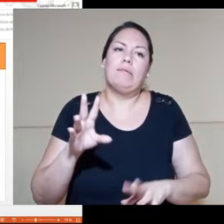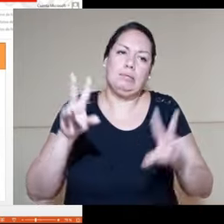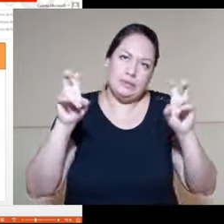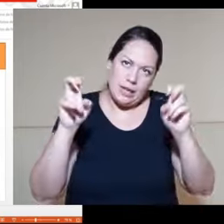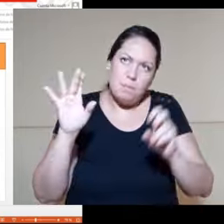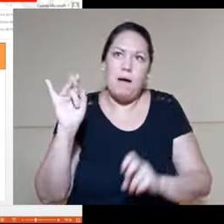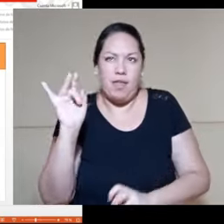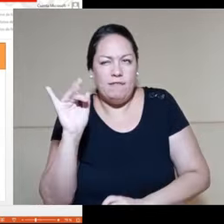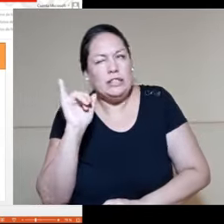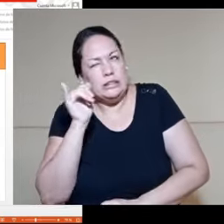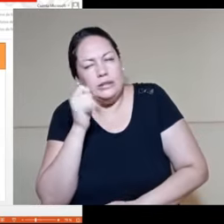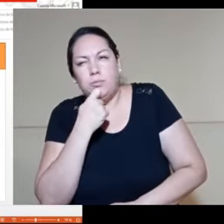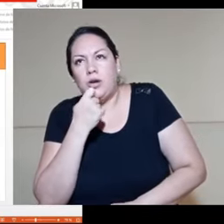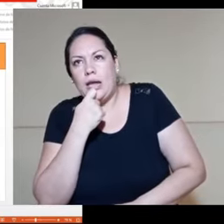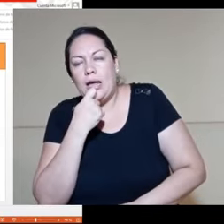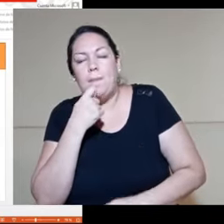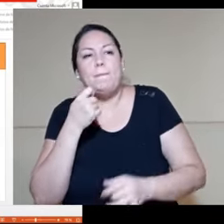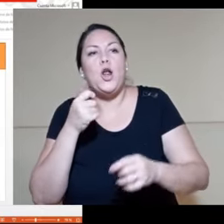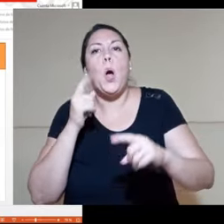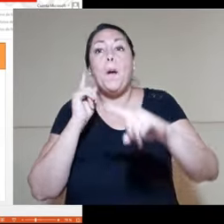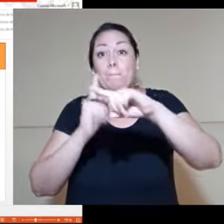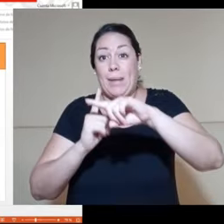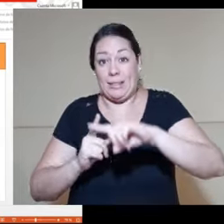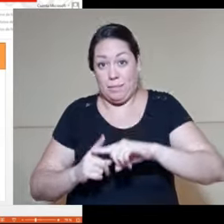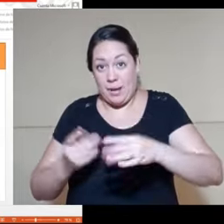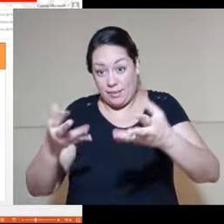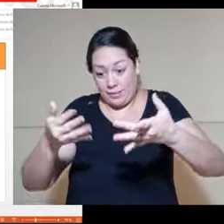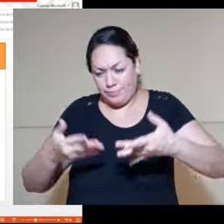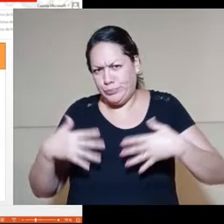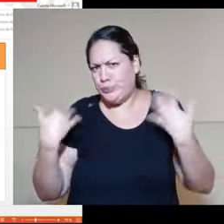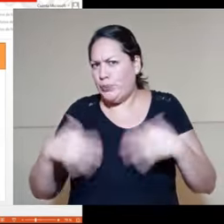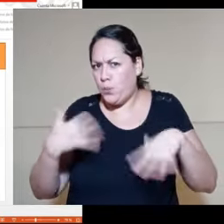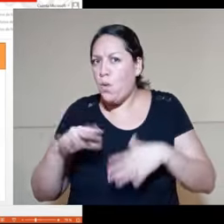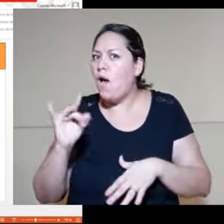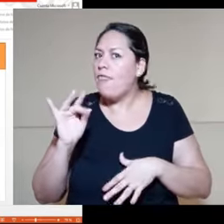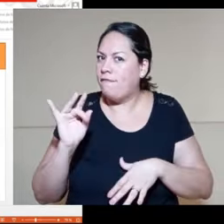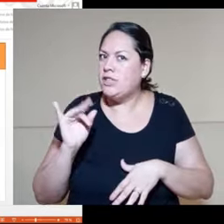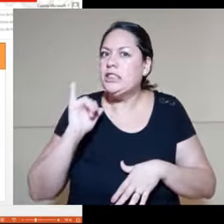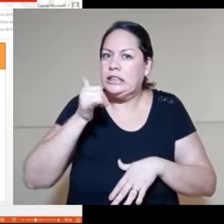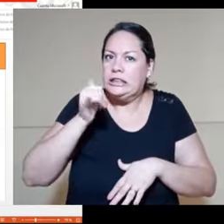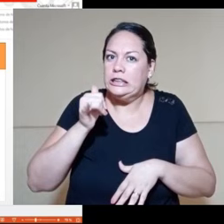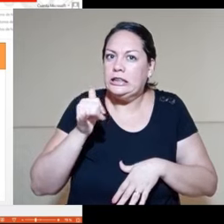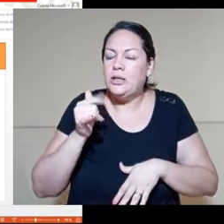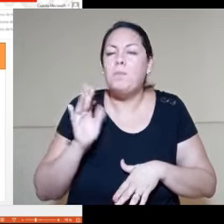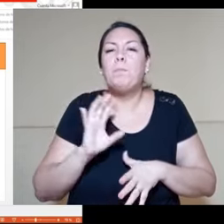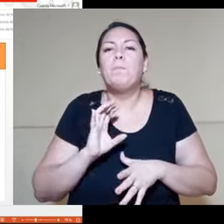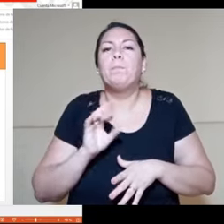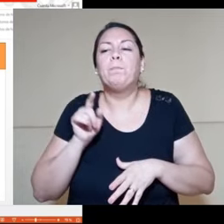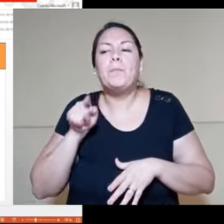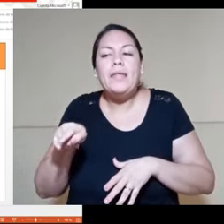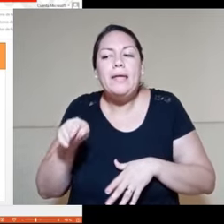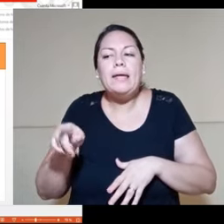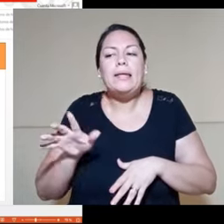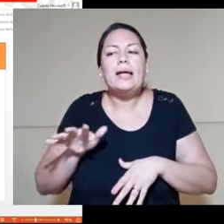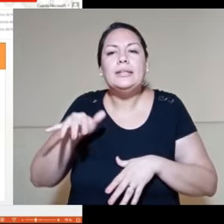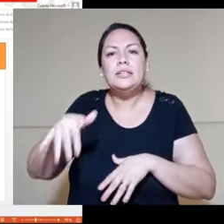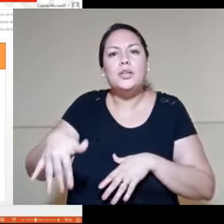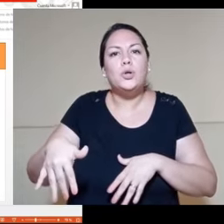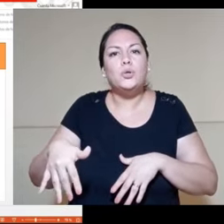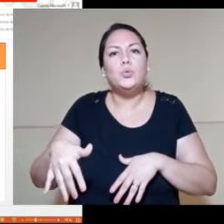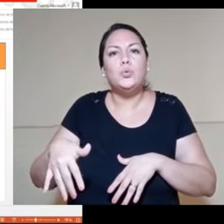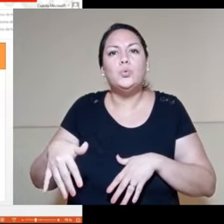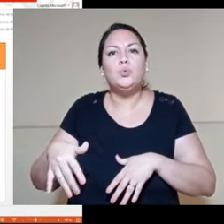colegio. Sí, le ha costado, por ejemplo, le cuestan bastante las matemáticas, pero